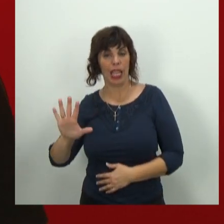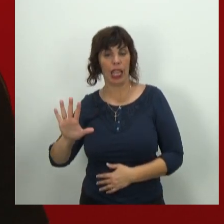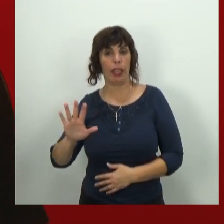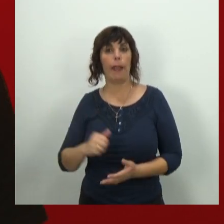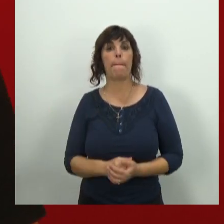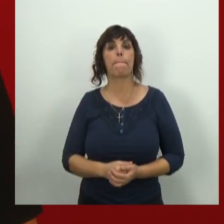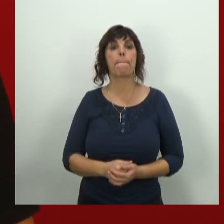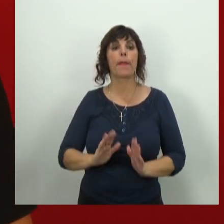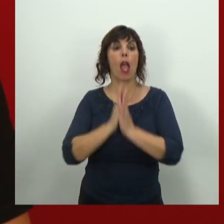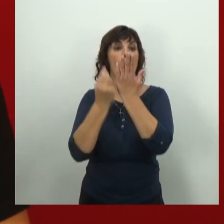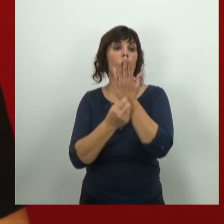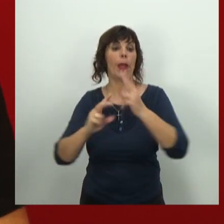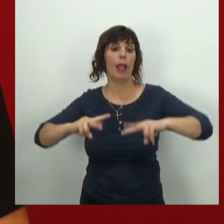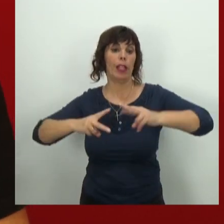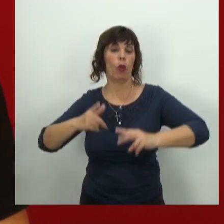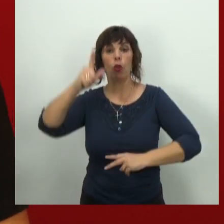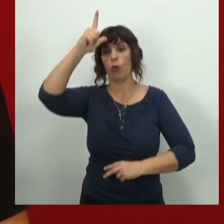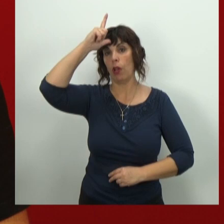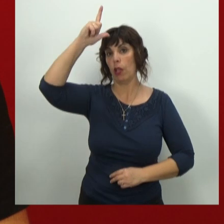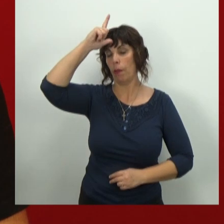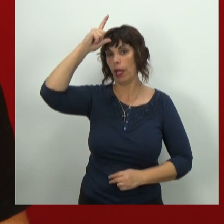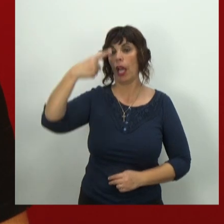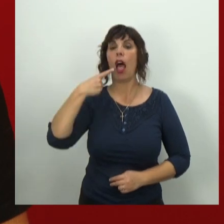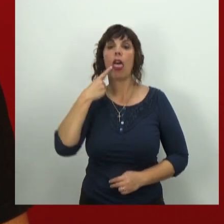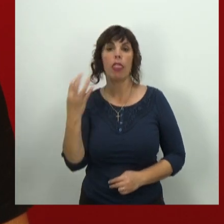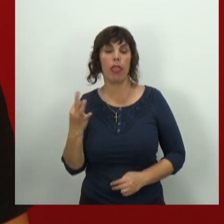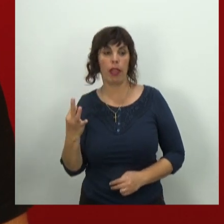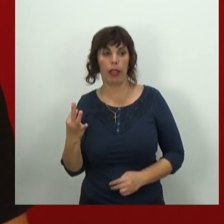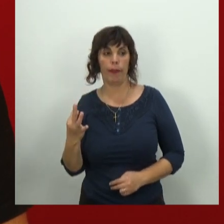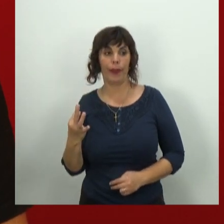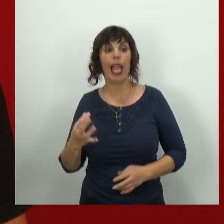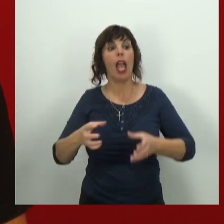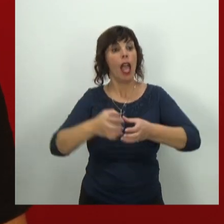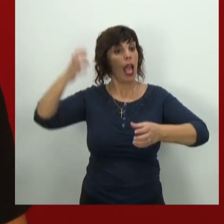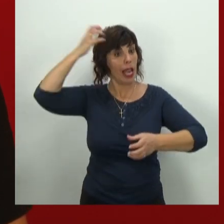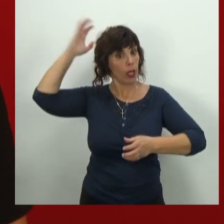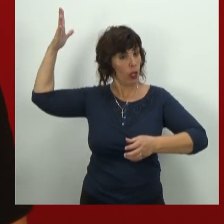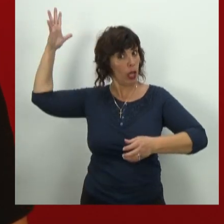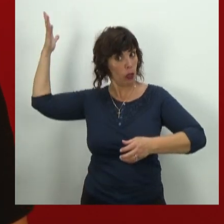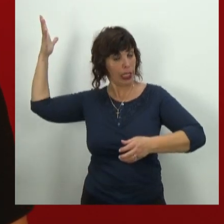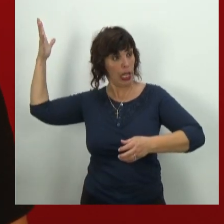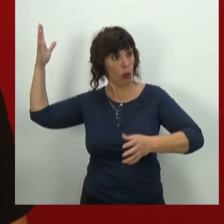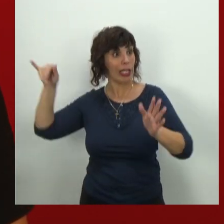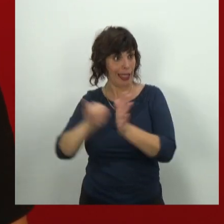cuando dice en español, el reino de los cielos se ha acercado.